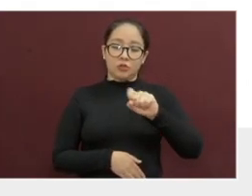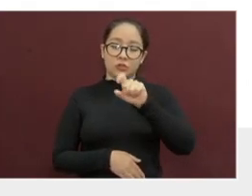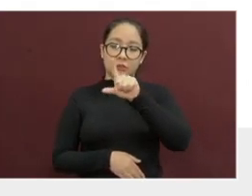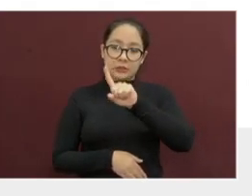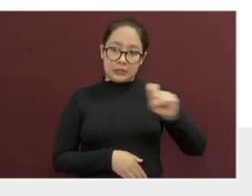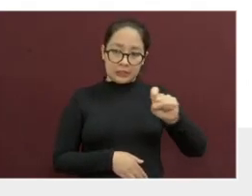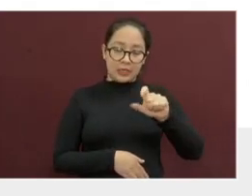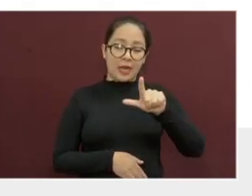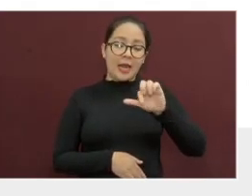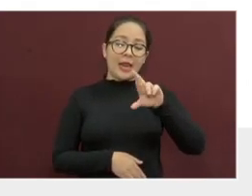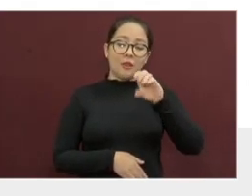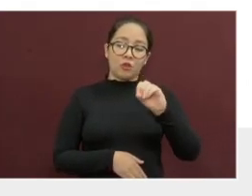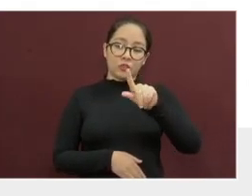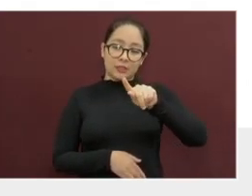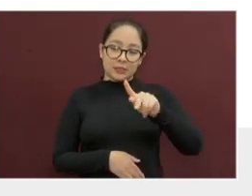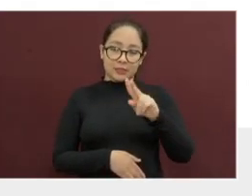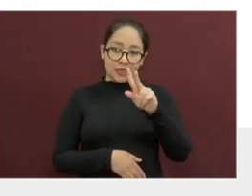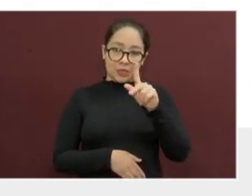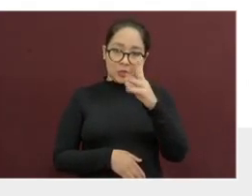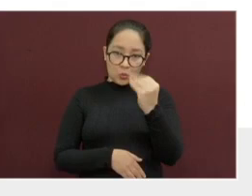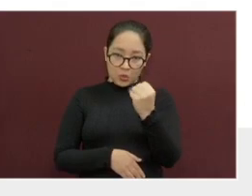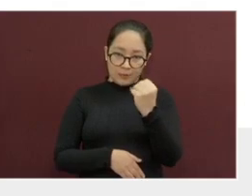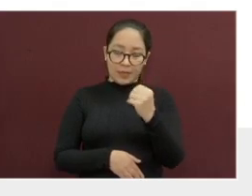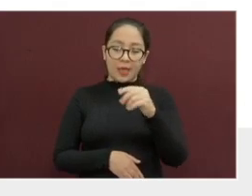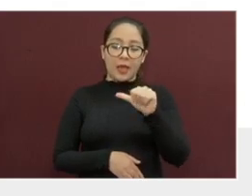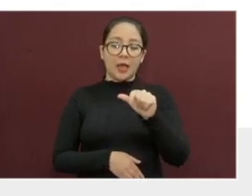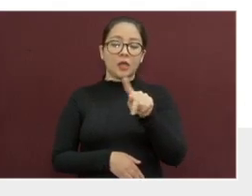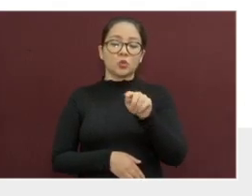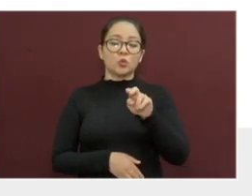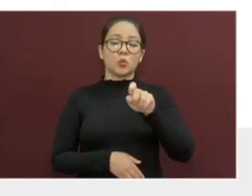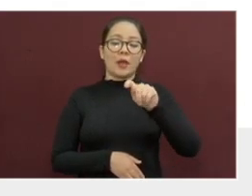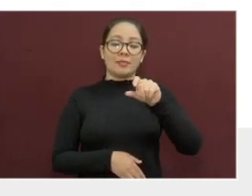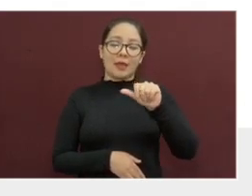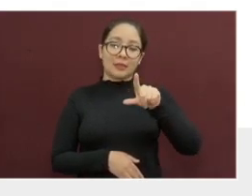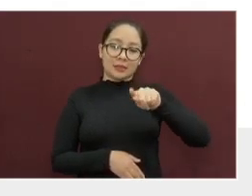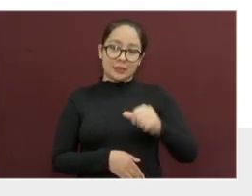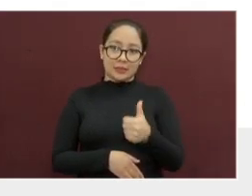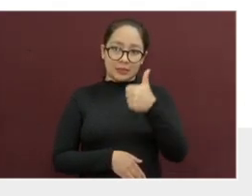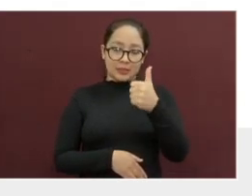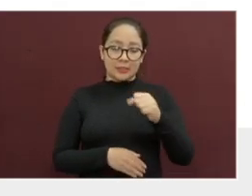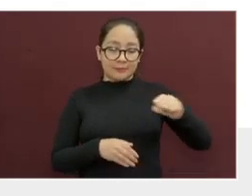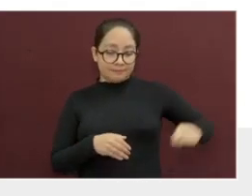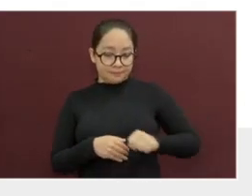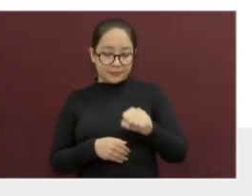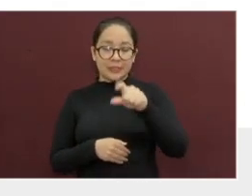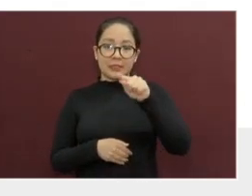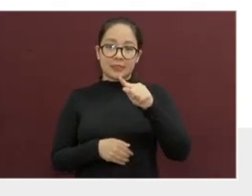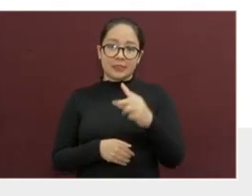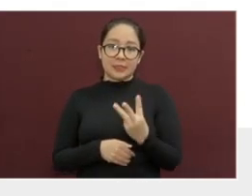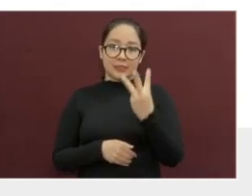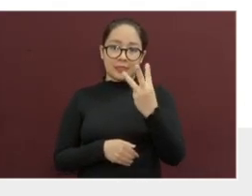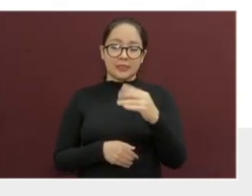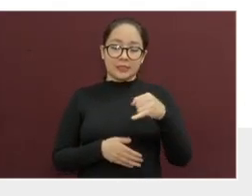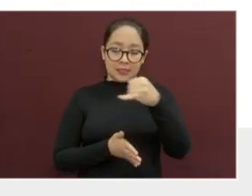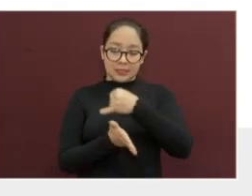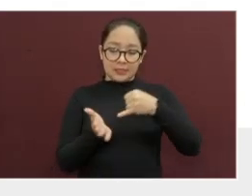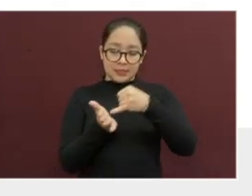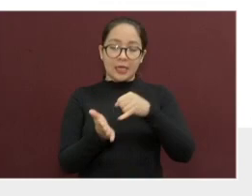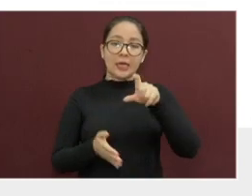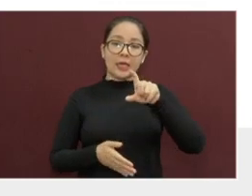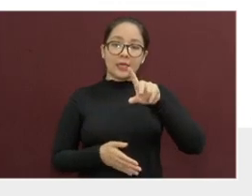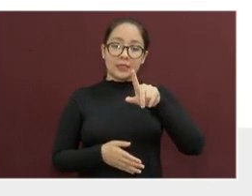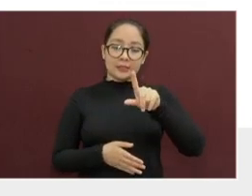79 josé azueta 76 santiago tuxtla 73 e islas 73